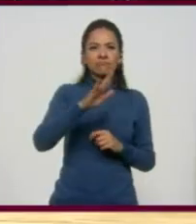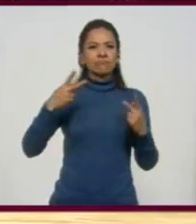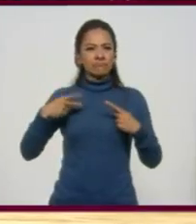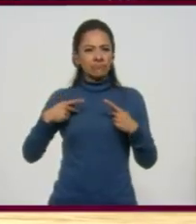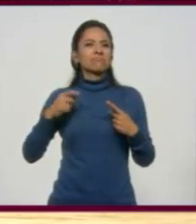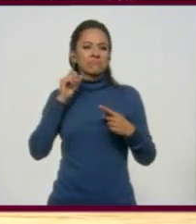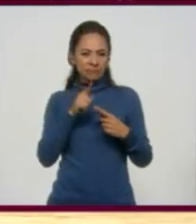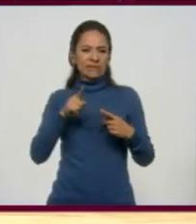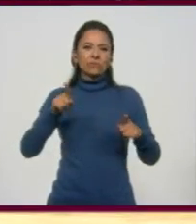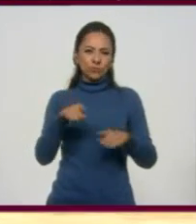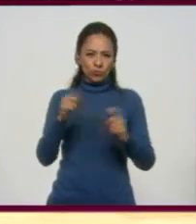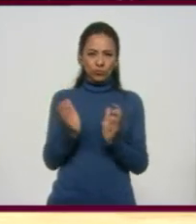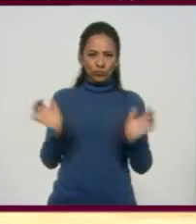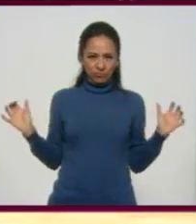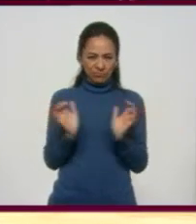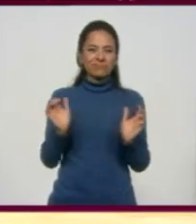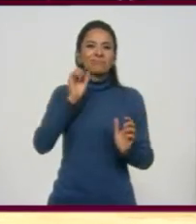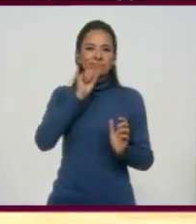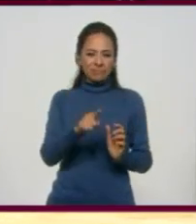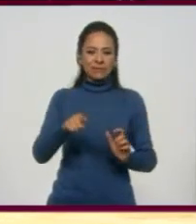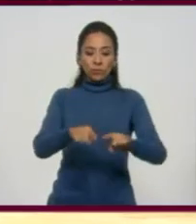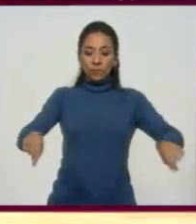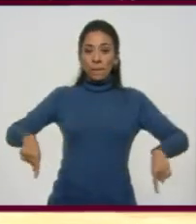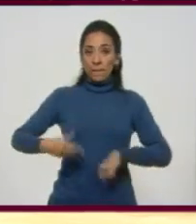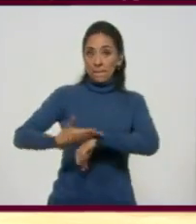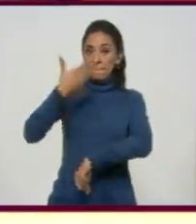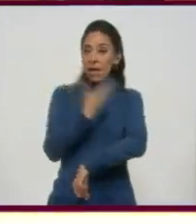los instrumentos y los pasos contra la madera.